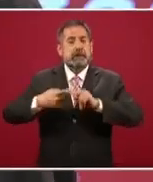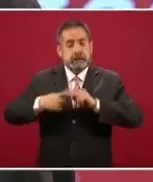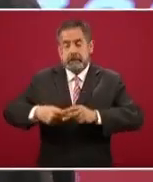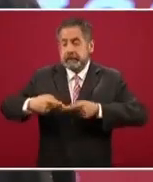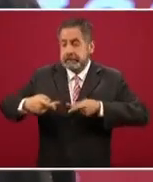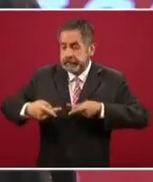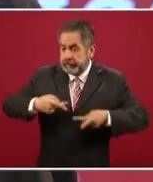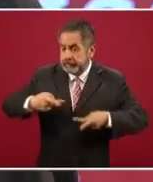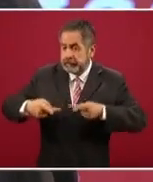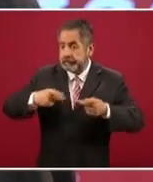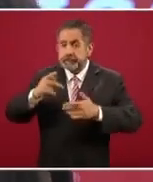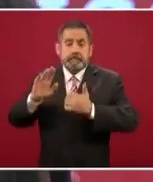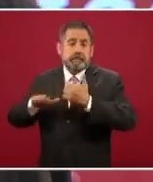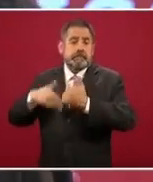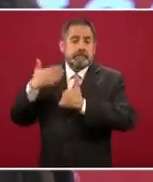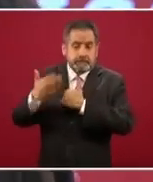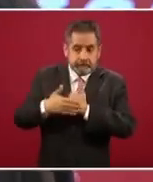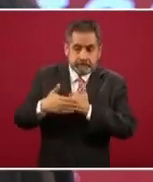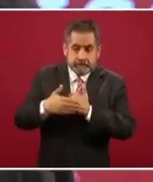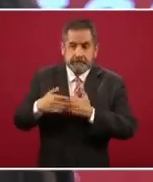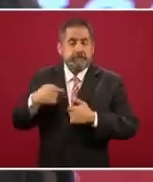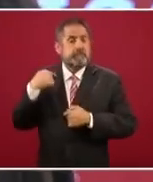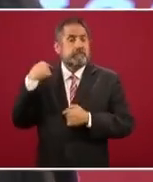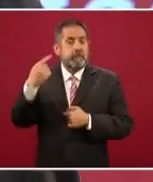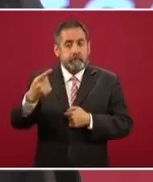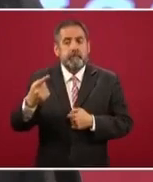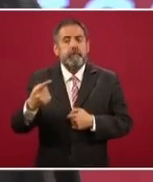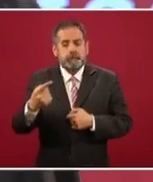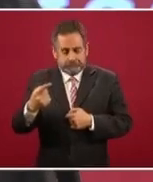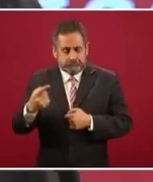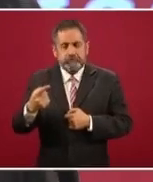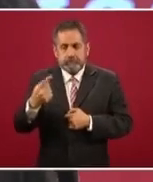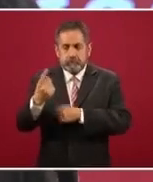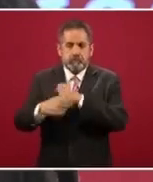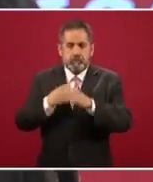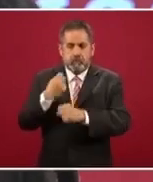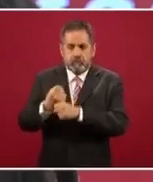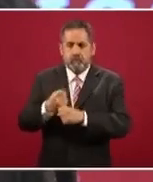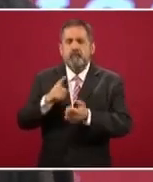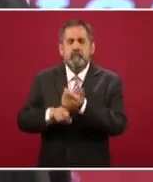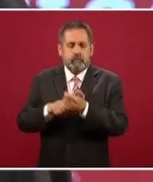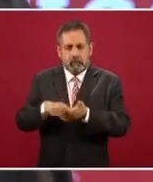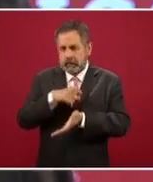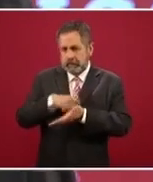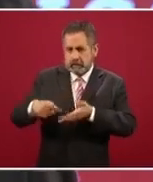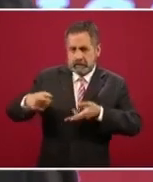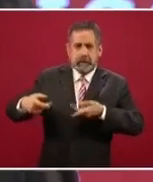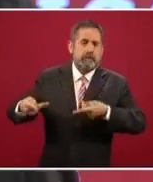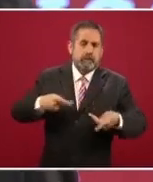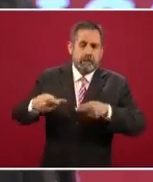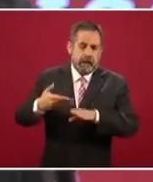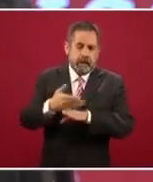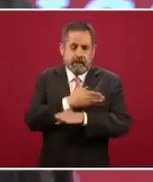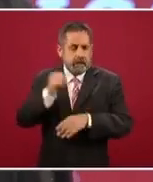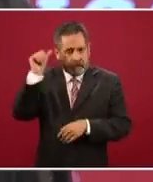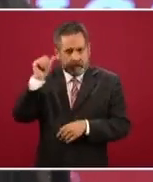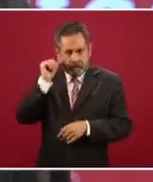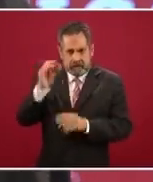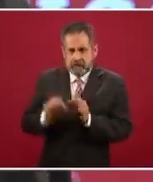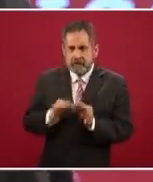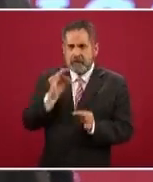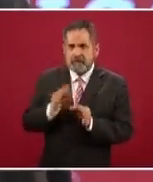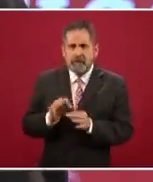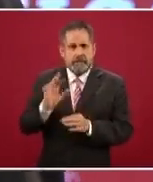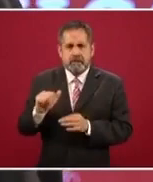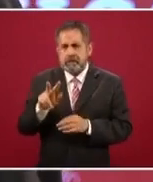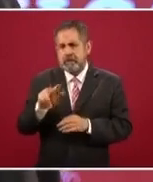preparar con mucho tiempo la compra para el año próximo. O sea, pero ya está, ya terminamos, estamos